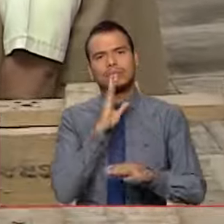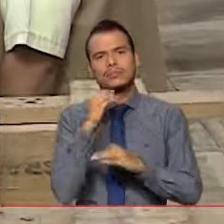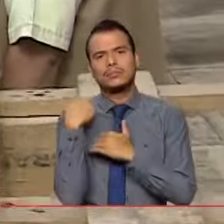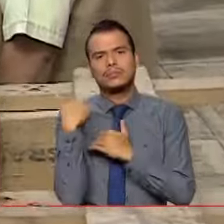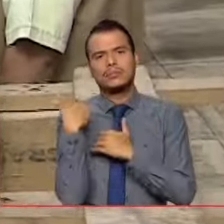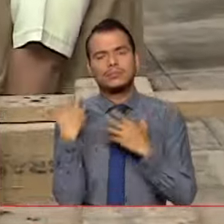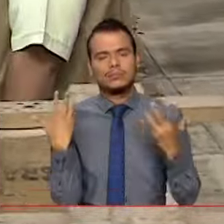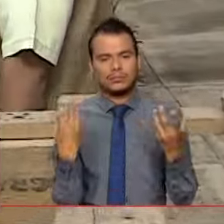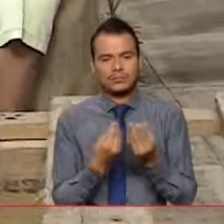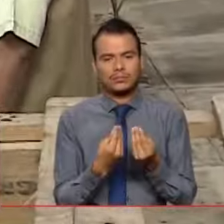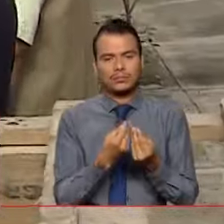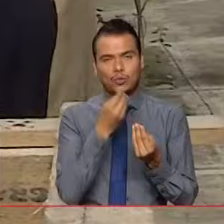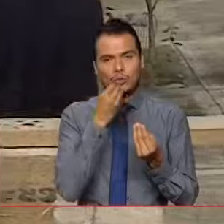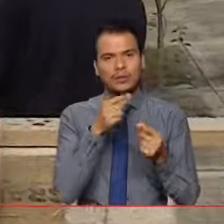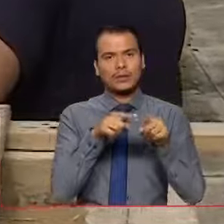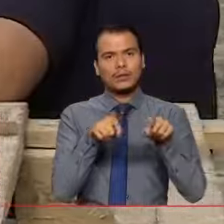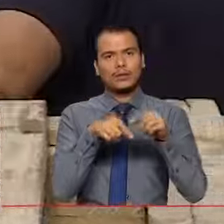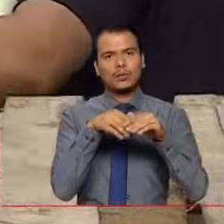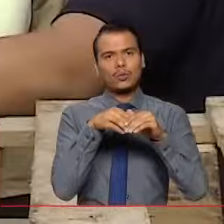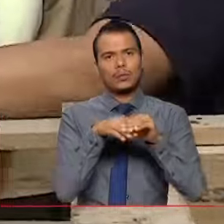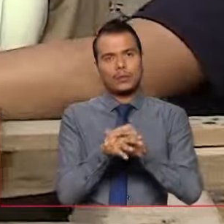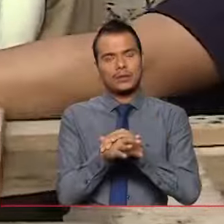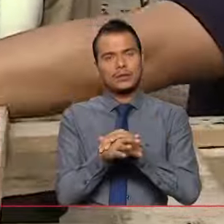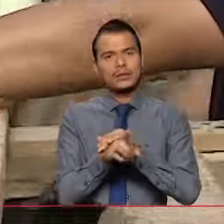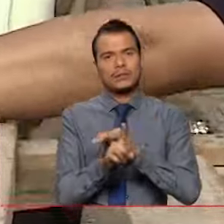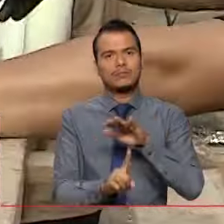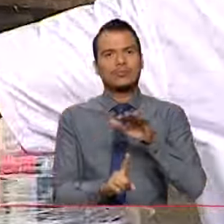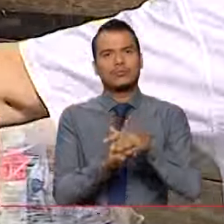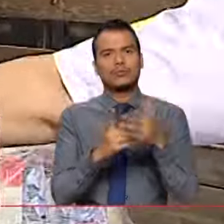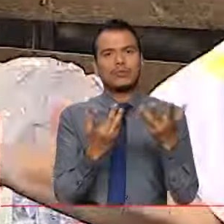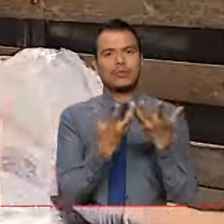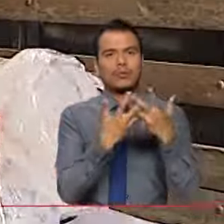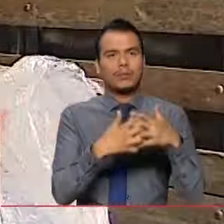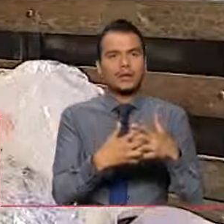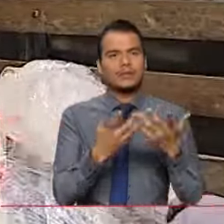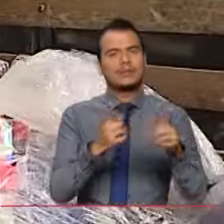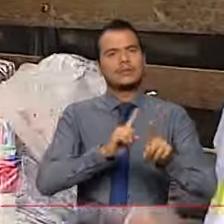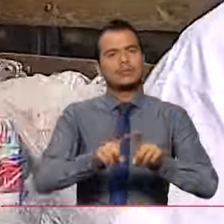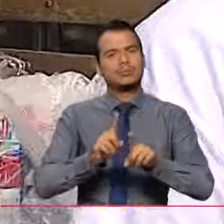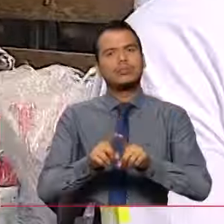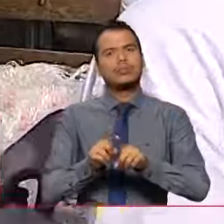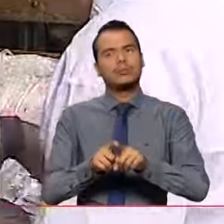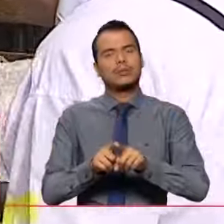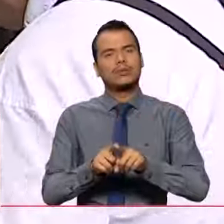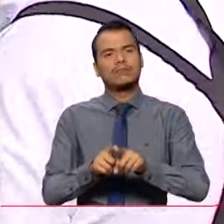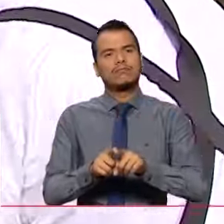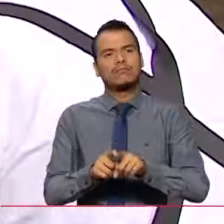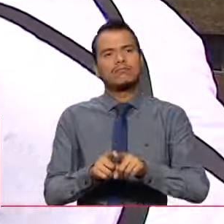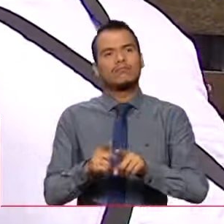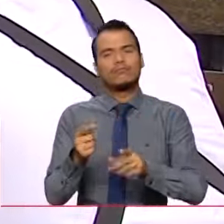de Alimentos se da gracias a las personas, empresas y marcas que con sus aportes hacen posible la llegada